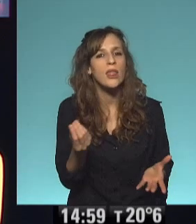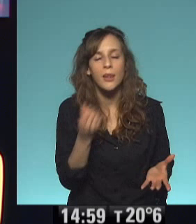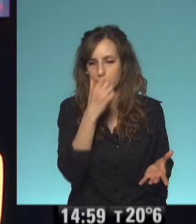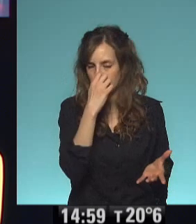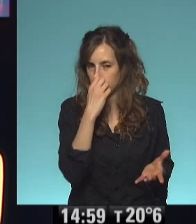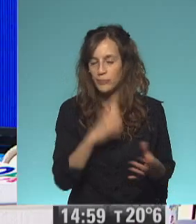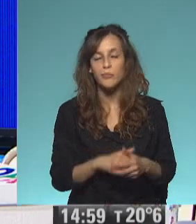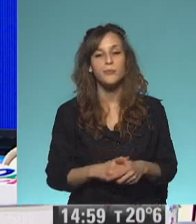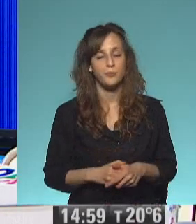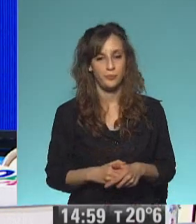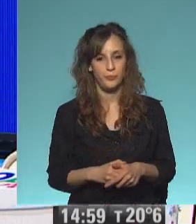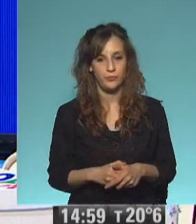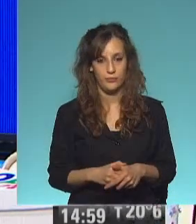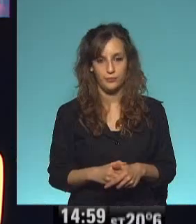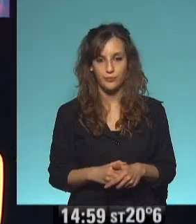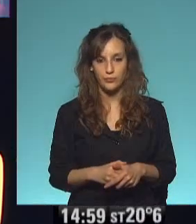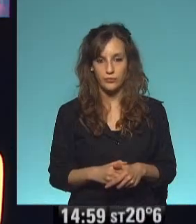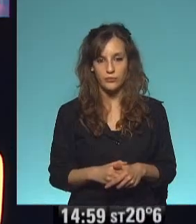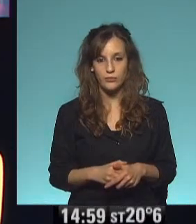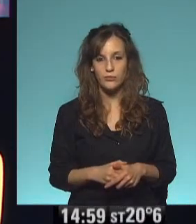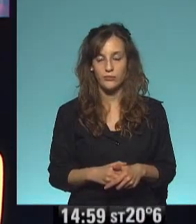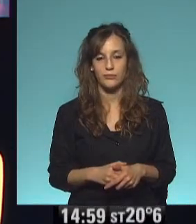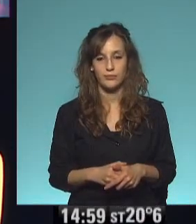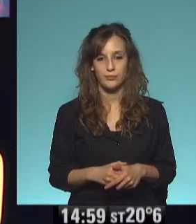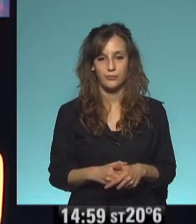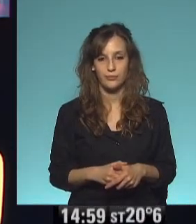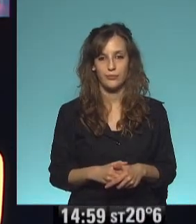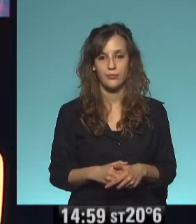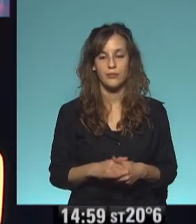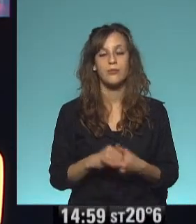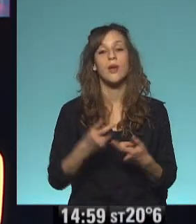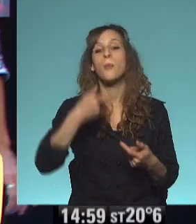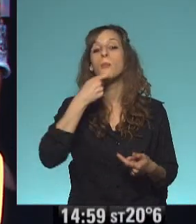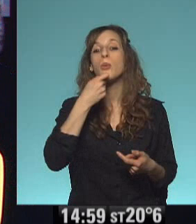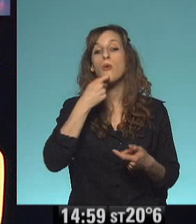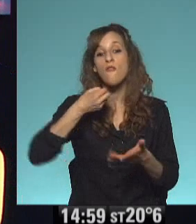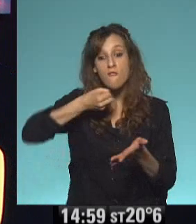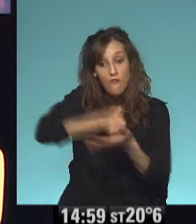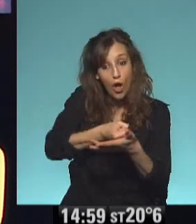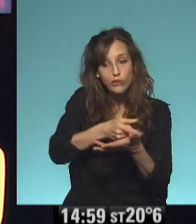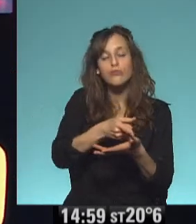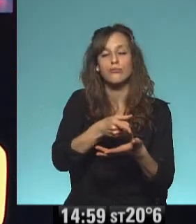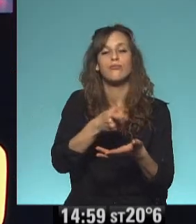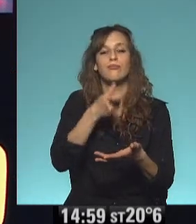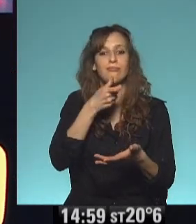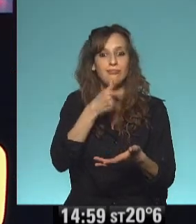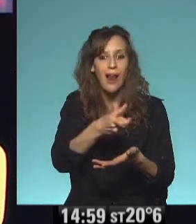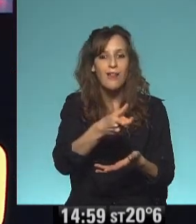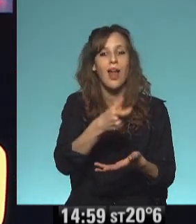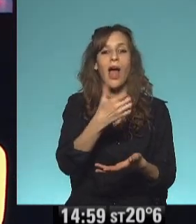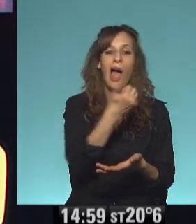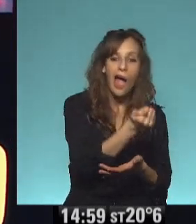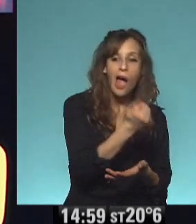esas dos que tiene una otra vocal. A ver. Yo veo la de abajo que aparece una U. Y en vaca no tenemos U.